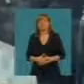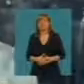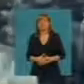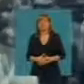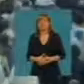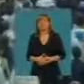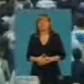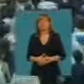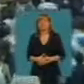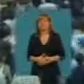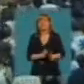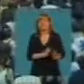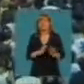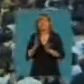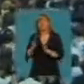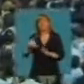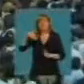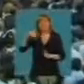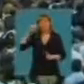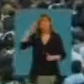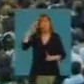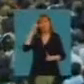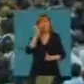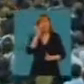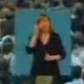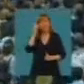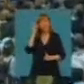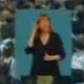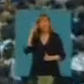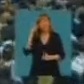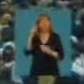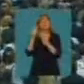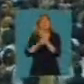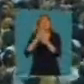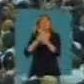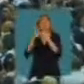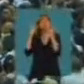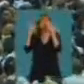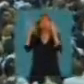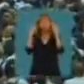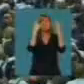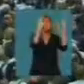Señor Carlos Enrique Meyer, Ministro de Turismo.